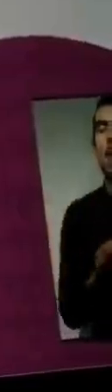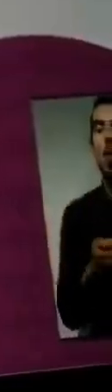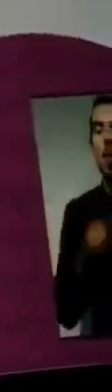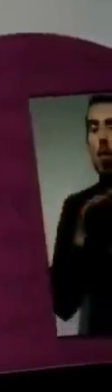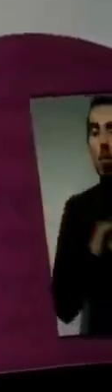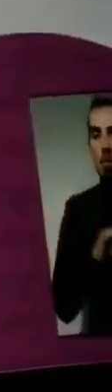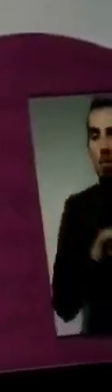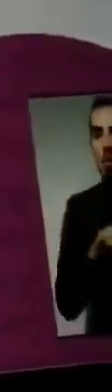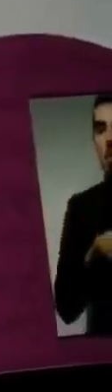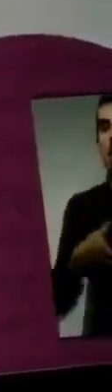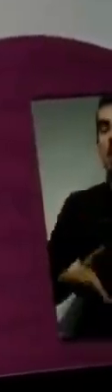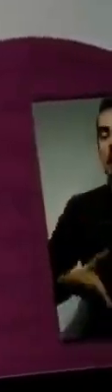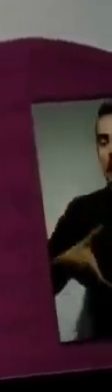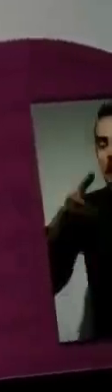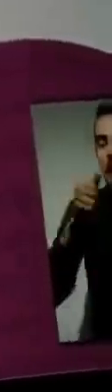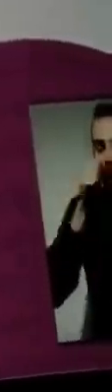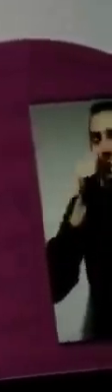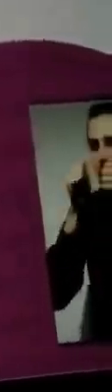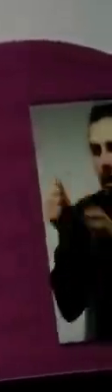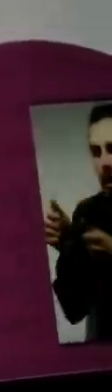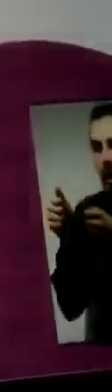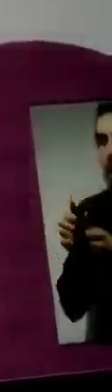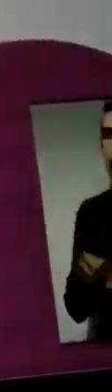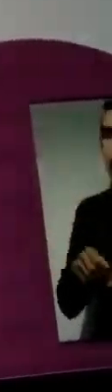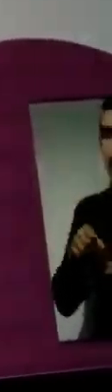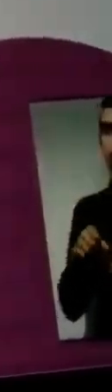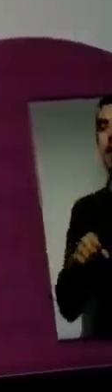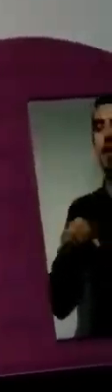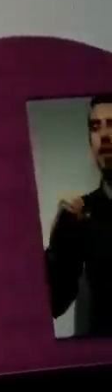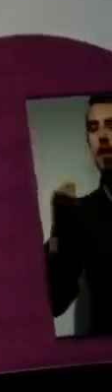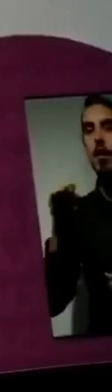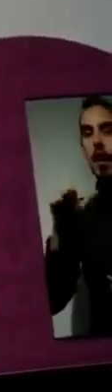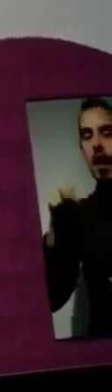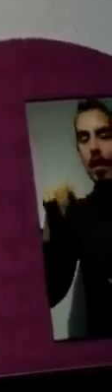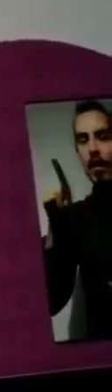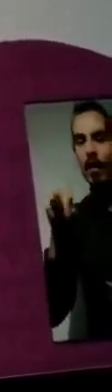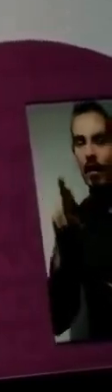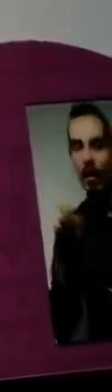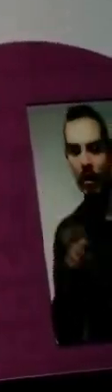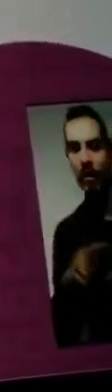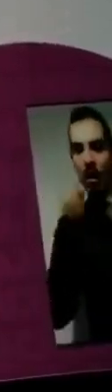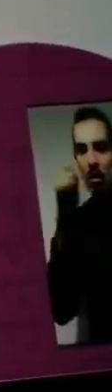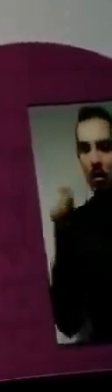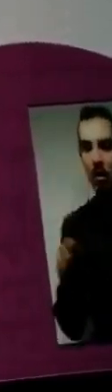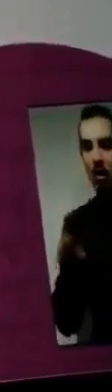entregado. La Oscar Flores, la Plutarco Elías Calles, la Sanders, las Torres, la División del